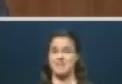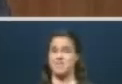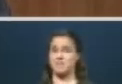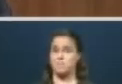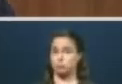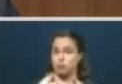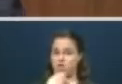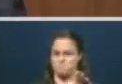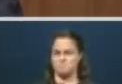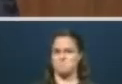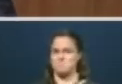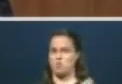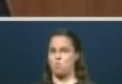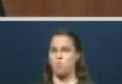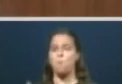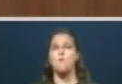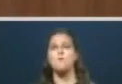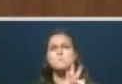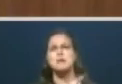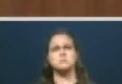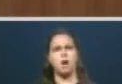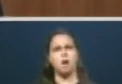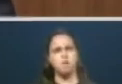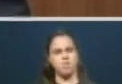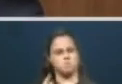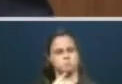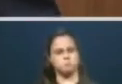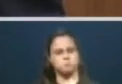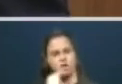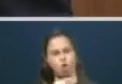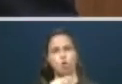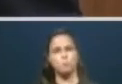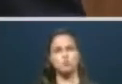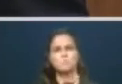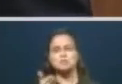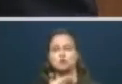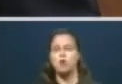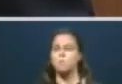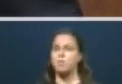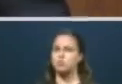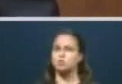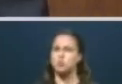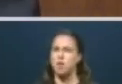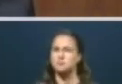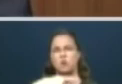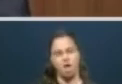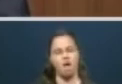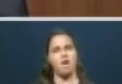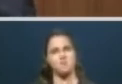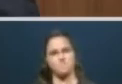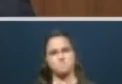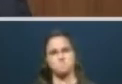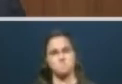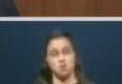creadora y toda nuestra capacidad de diálogo político y de colaboración social van a ser necesarias para